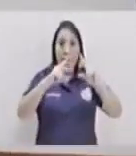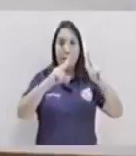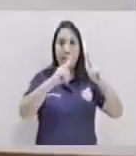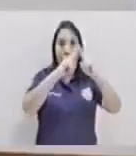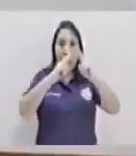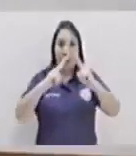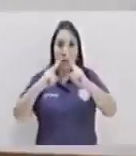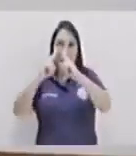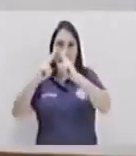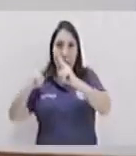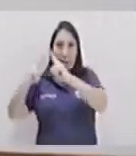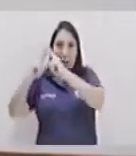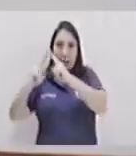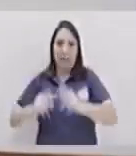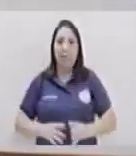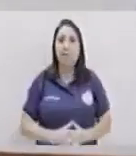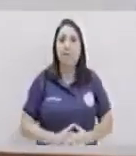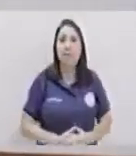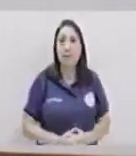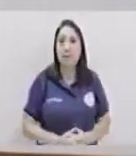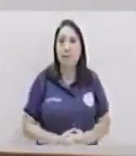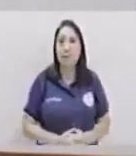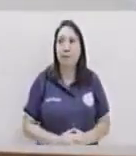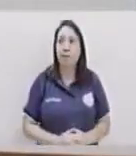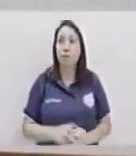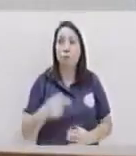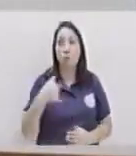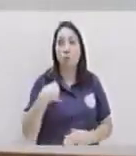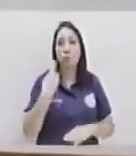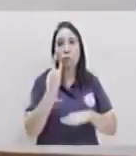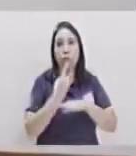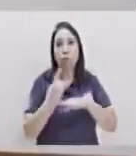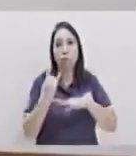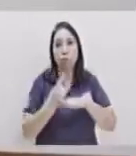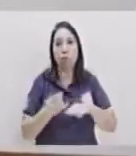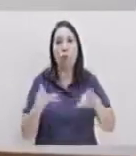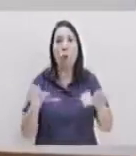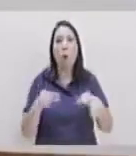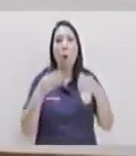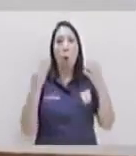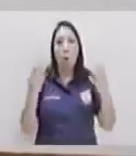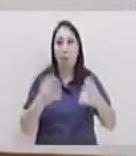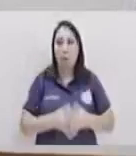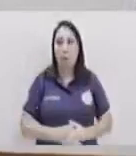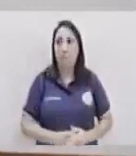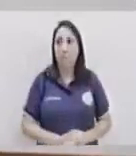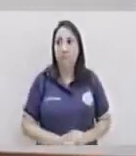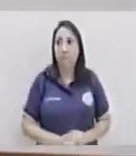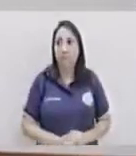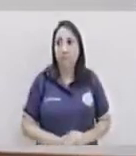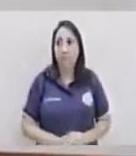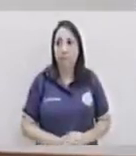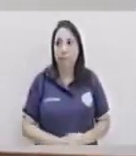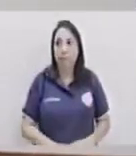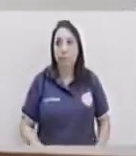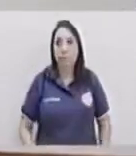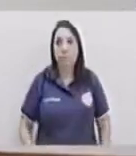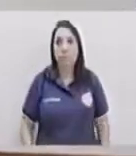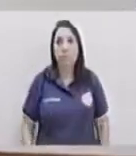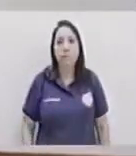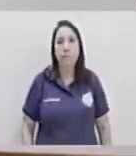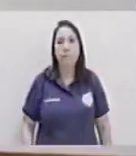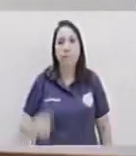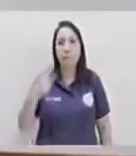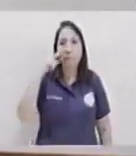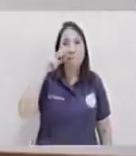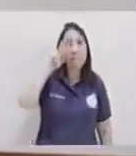está atrás. Entonces voy a usar yo este pincel porque hay que recordar que esos volcanes dan esa sensación de